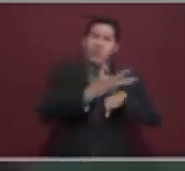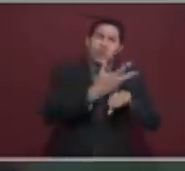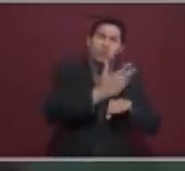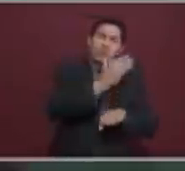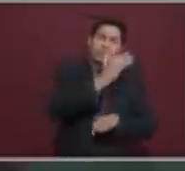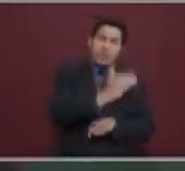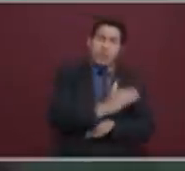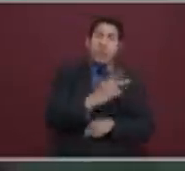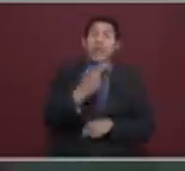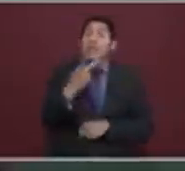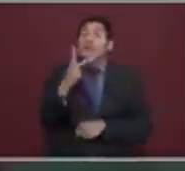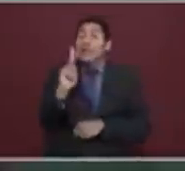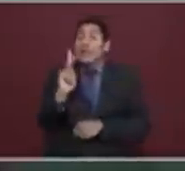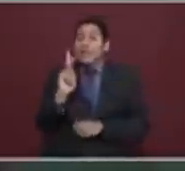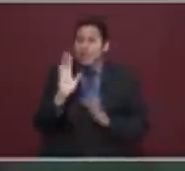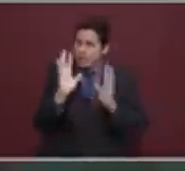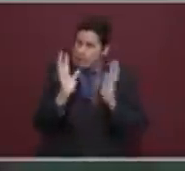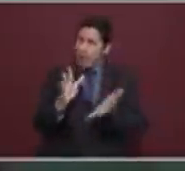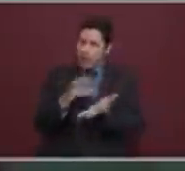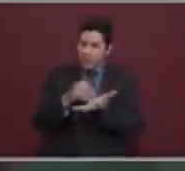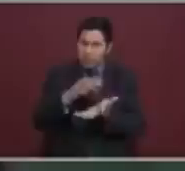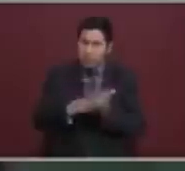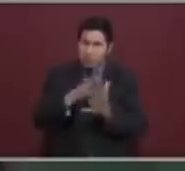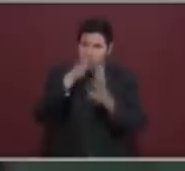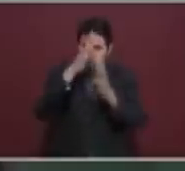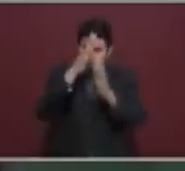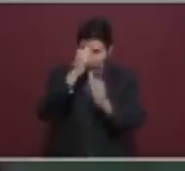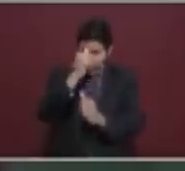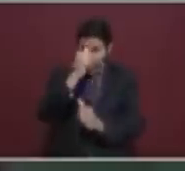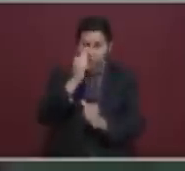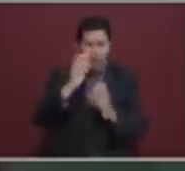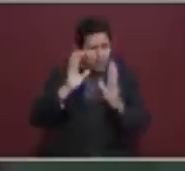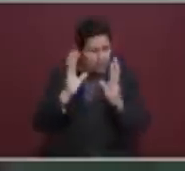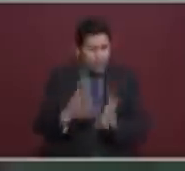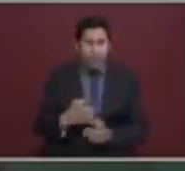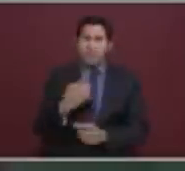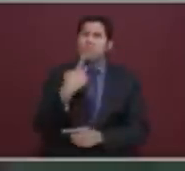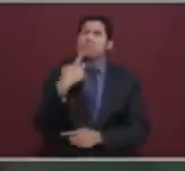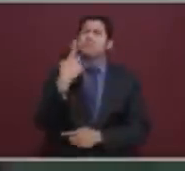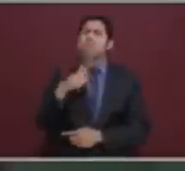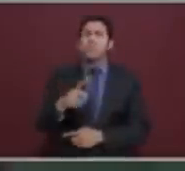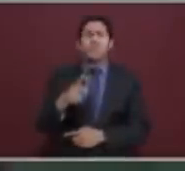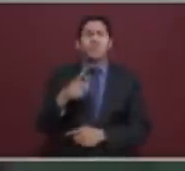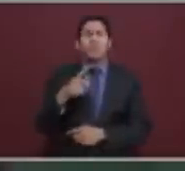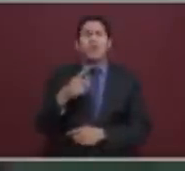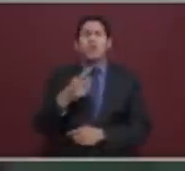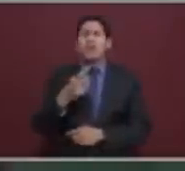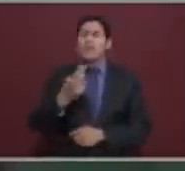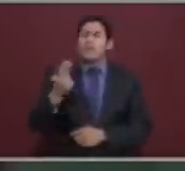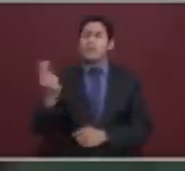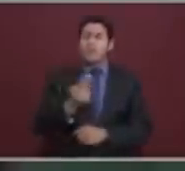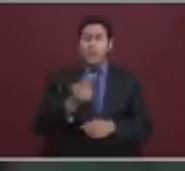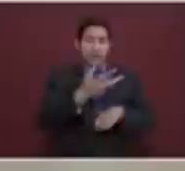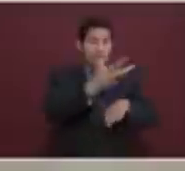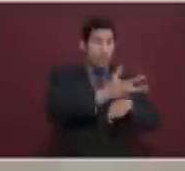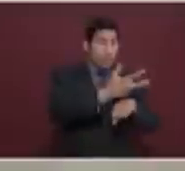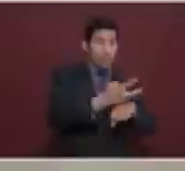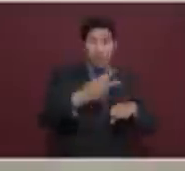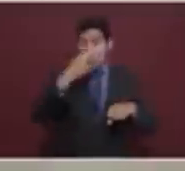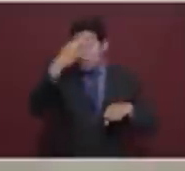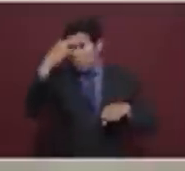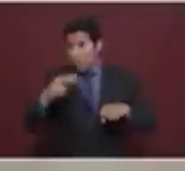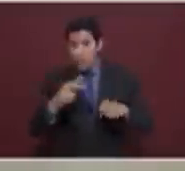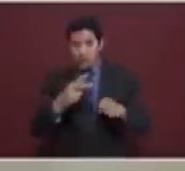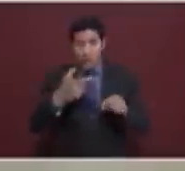el acuerdo es la instrucción clara es que cueste lo mismo que del